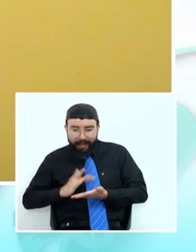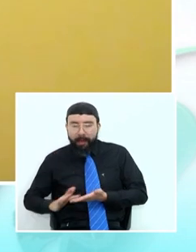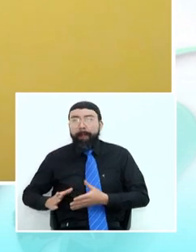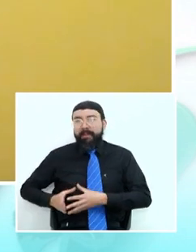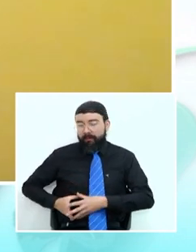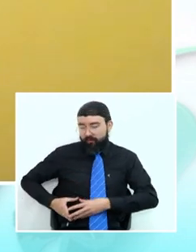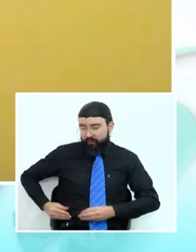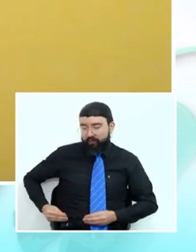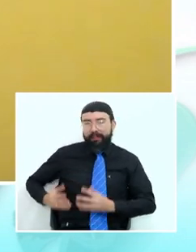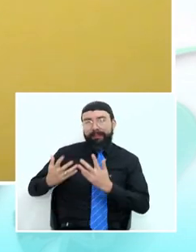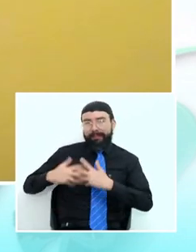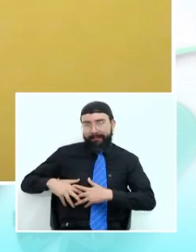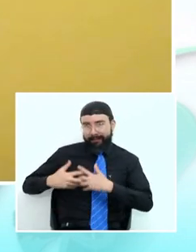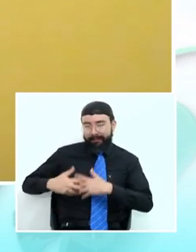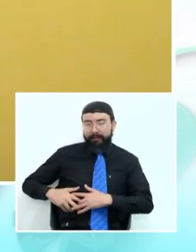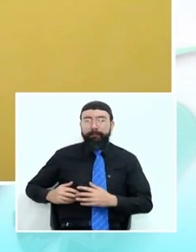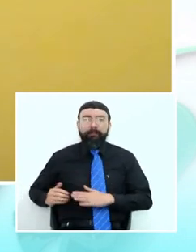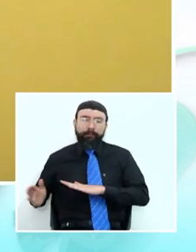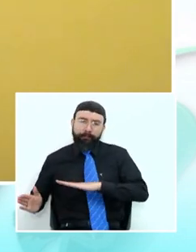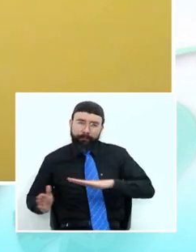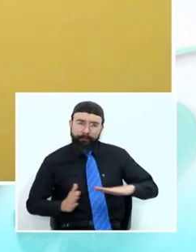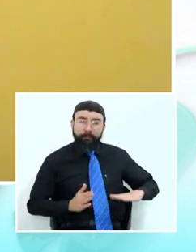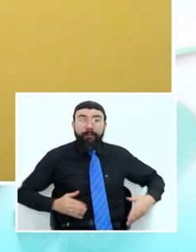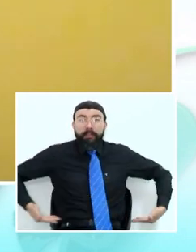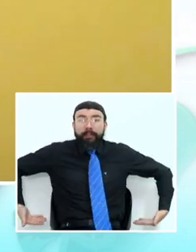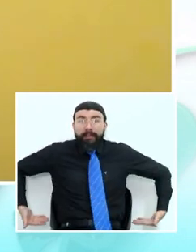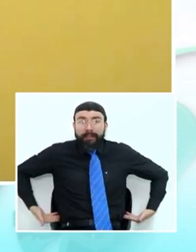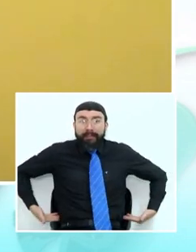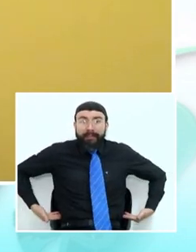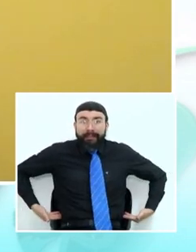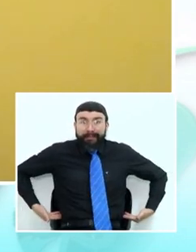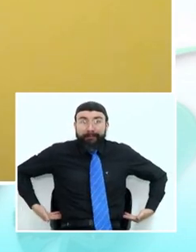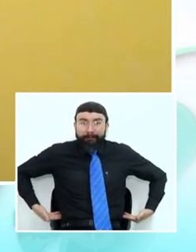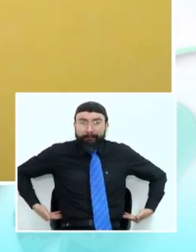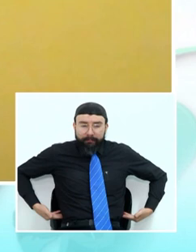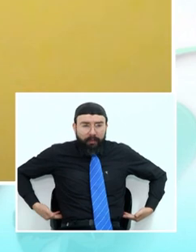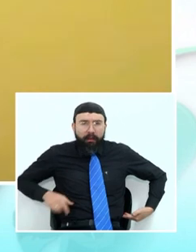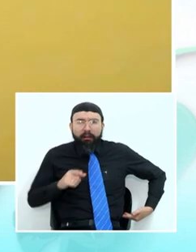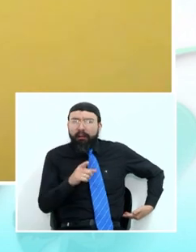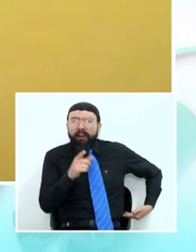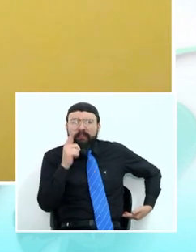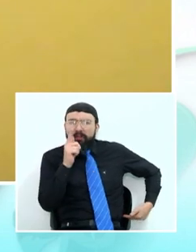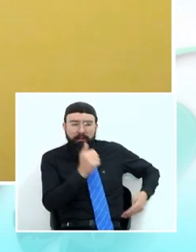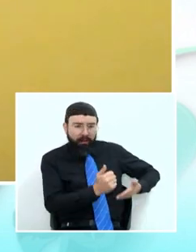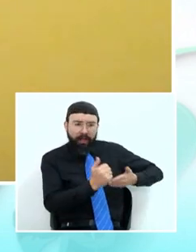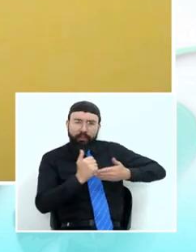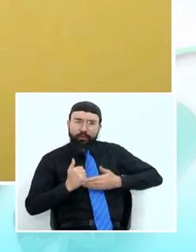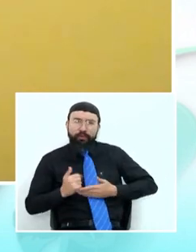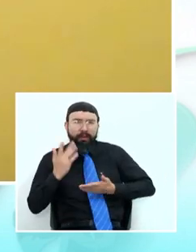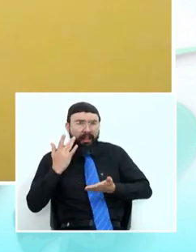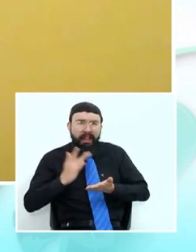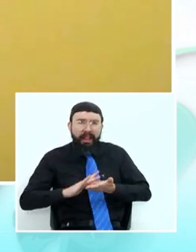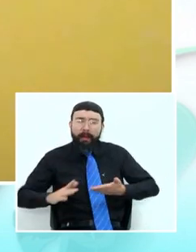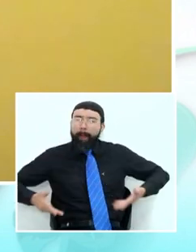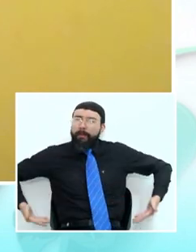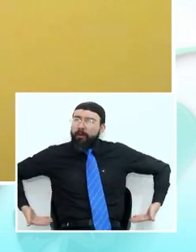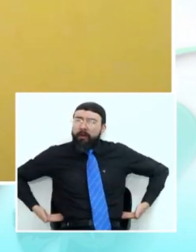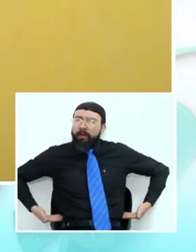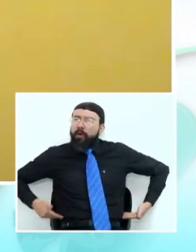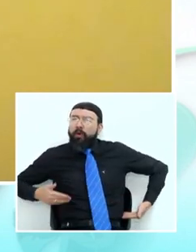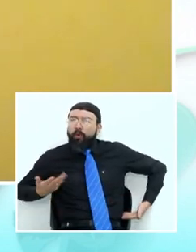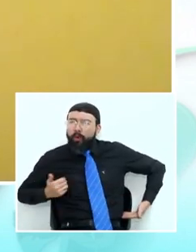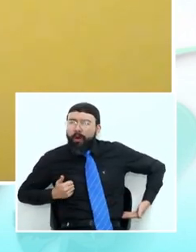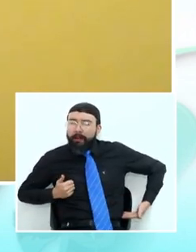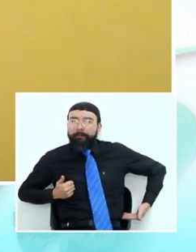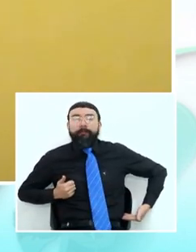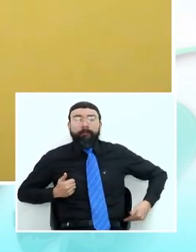tenemos el sistema renal y ahí tenemos una fruta absolutamente espectacular, como es la patilla